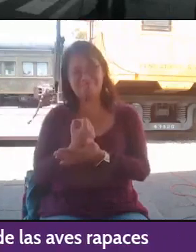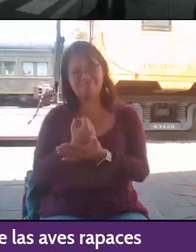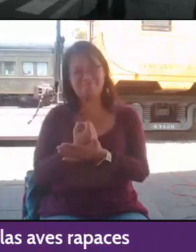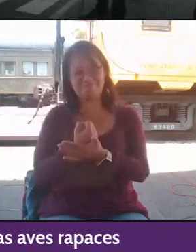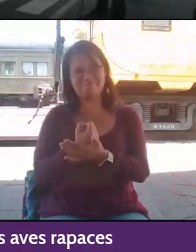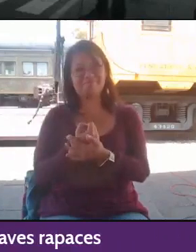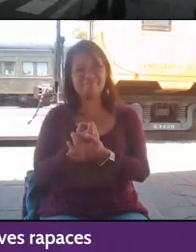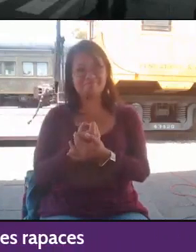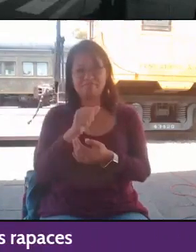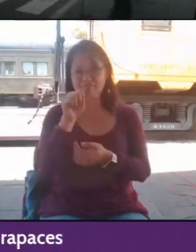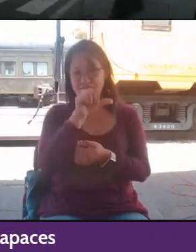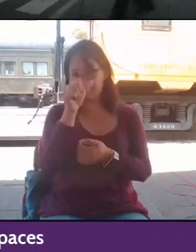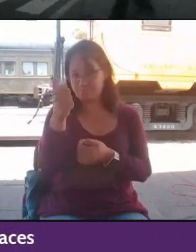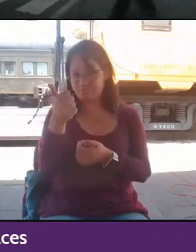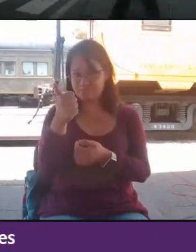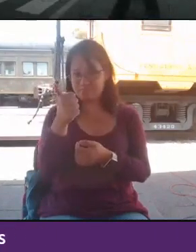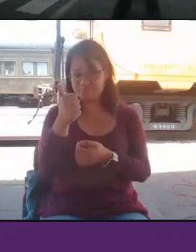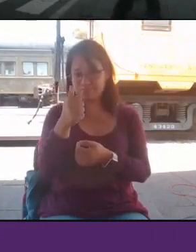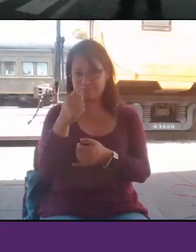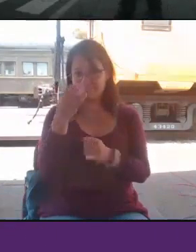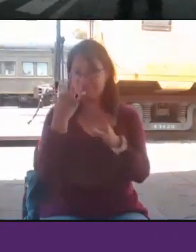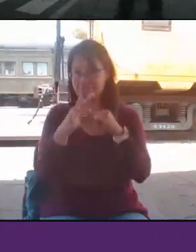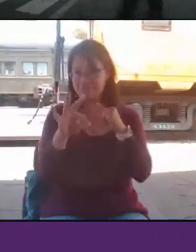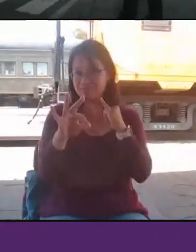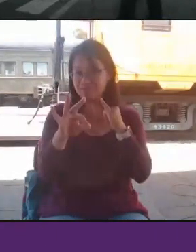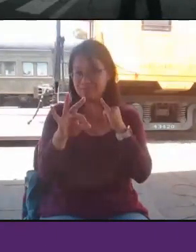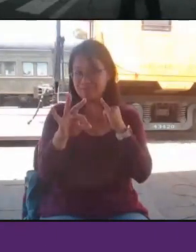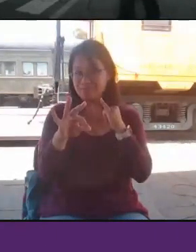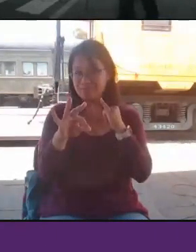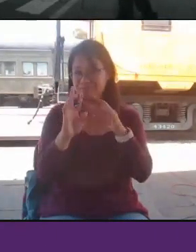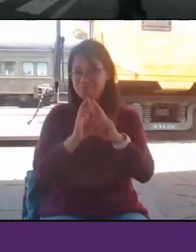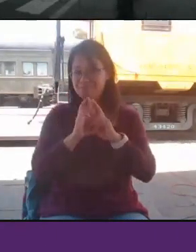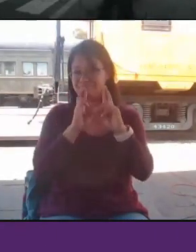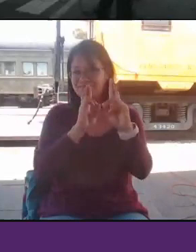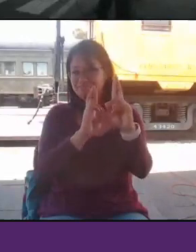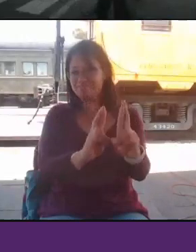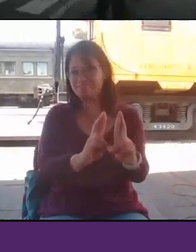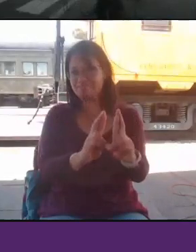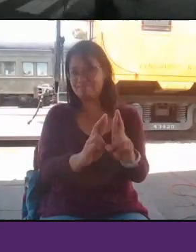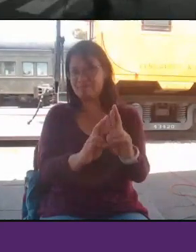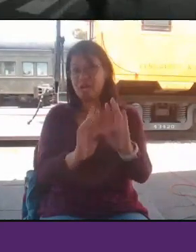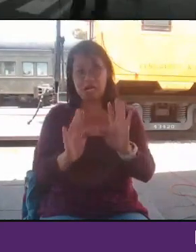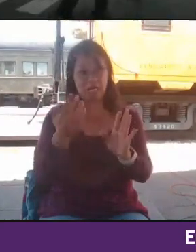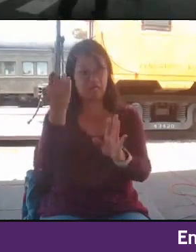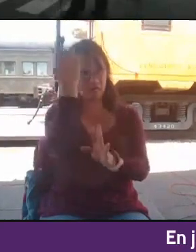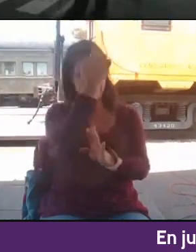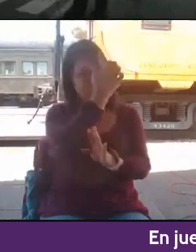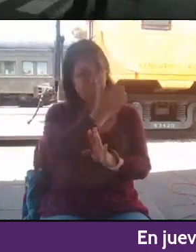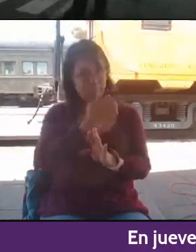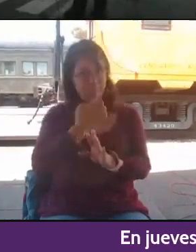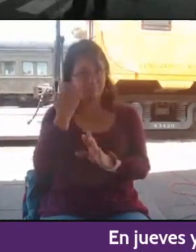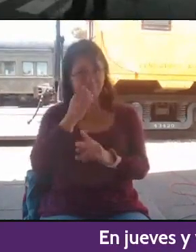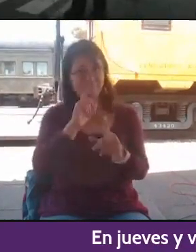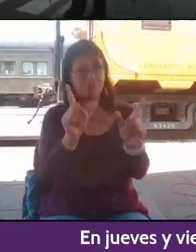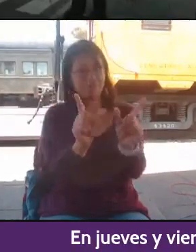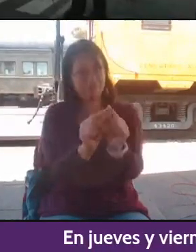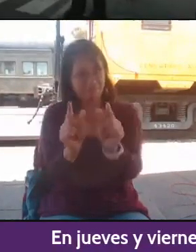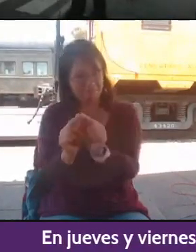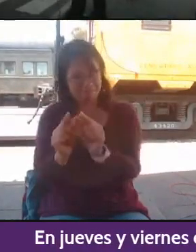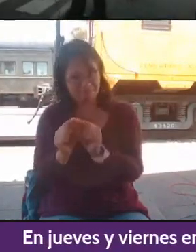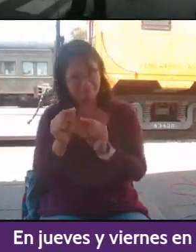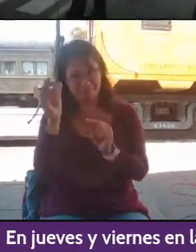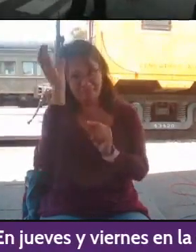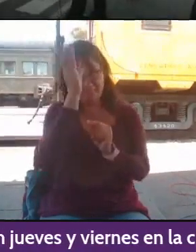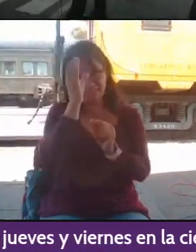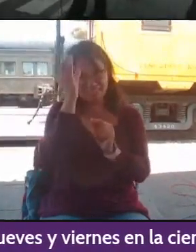más. Resultado final, con esta evaluación que hicimos, concluyendo lo que la ciencia no ha podido